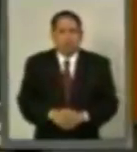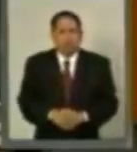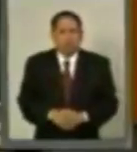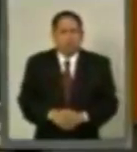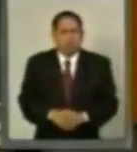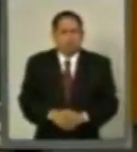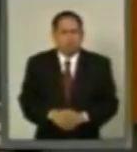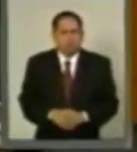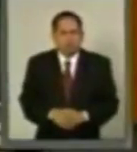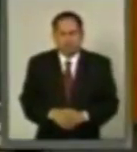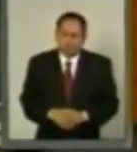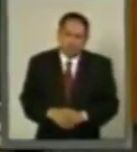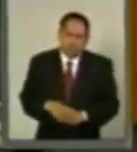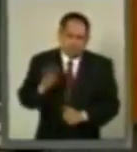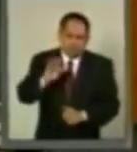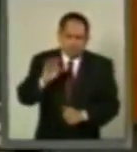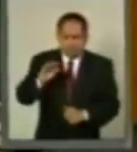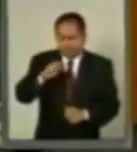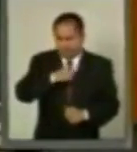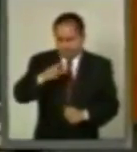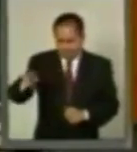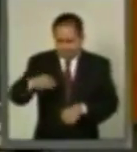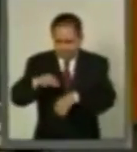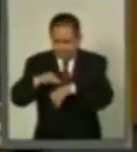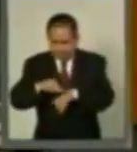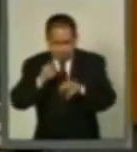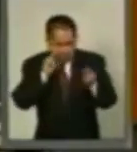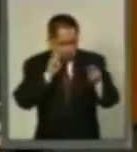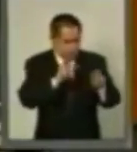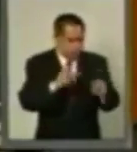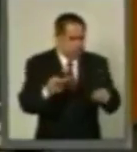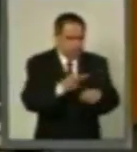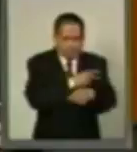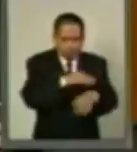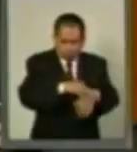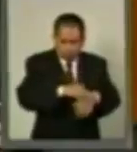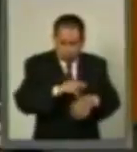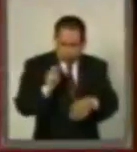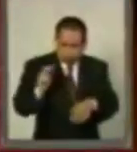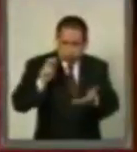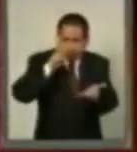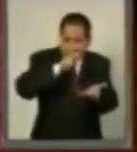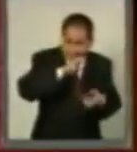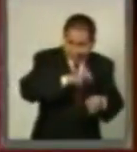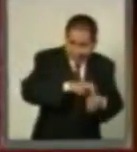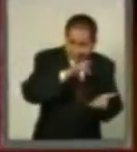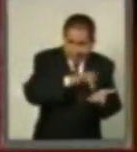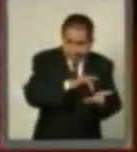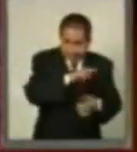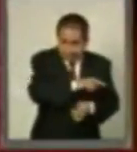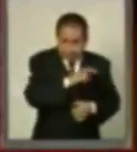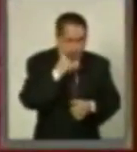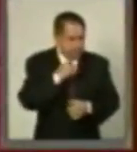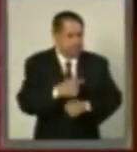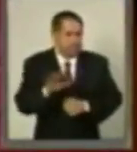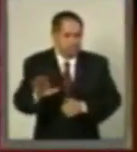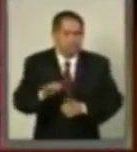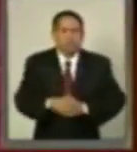sería muy bueno que se observara en campo lo que está sucediendo. Se está